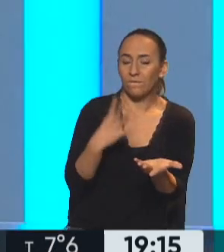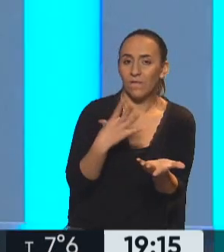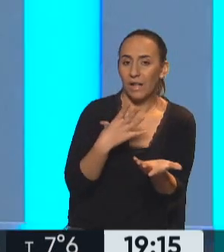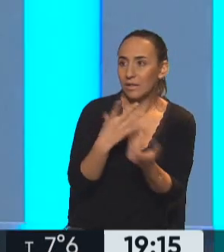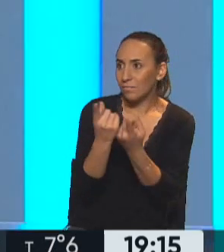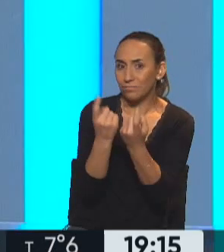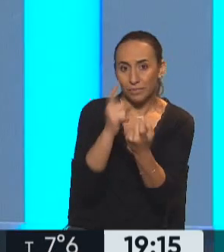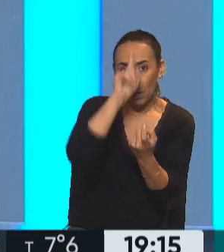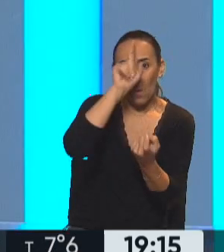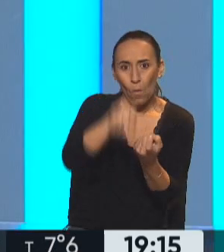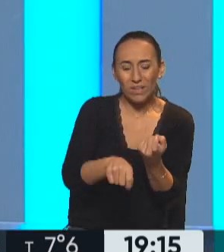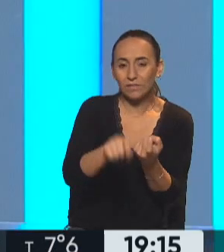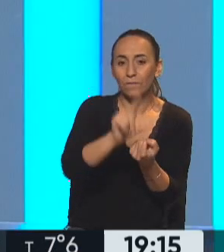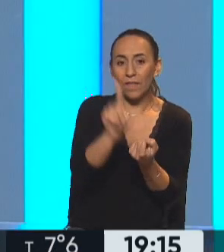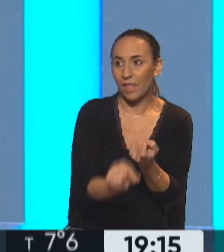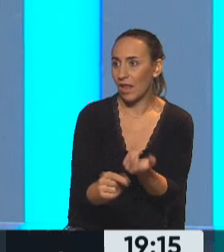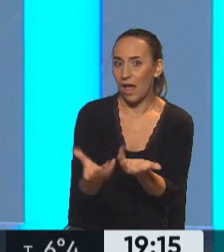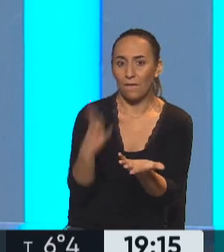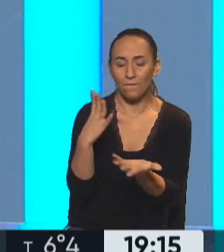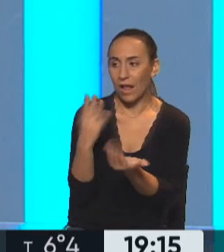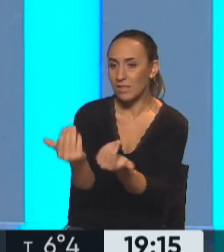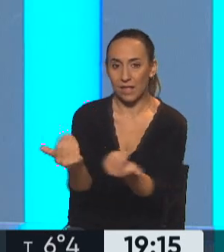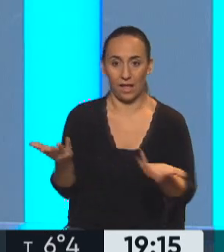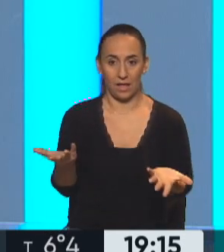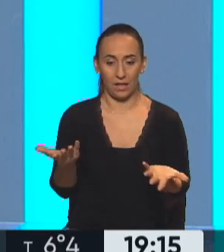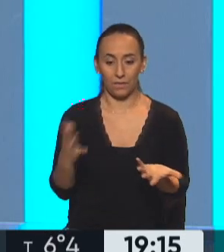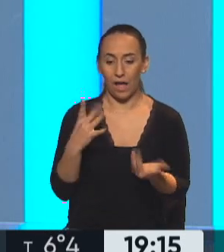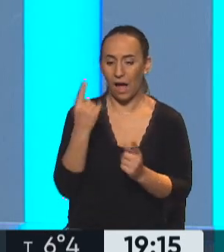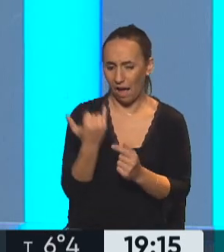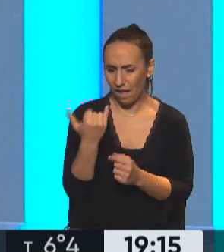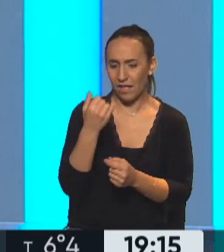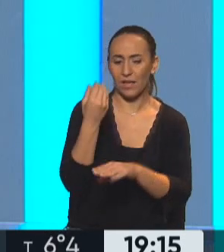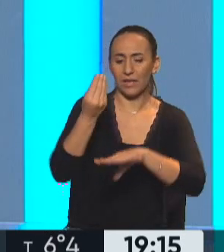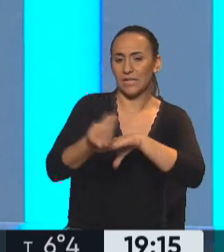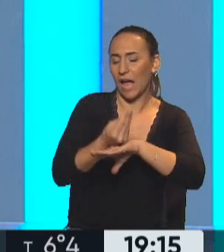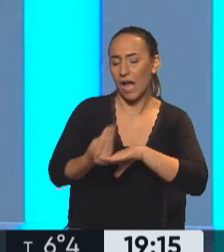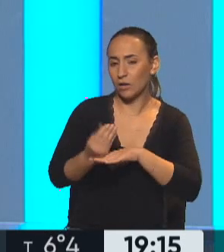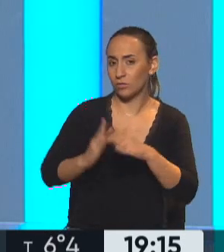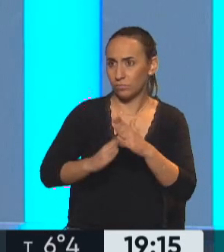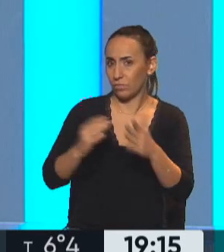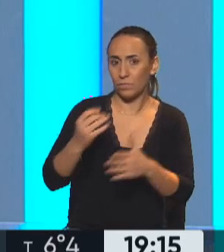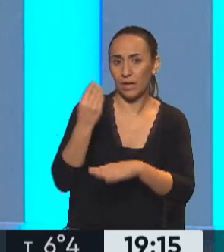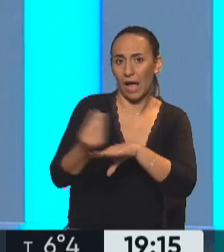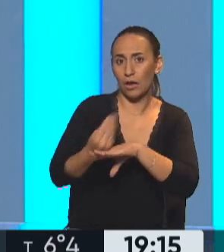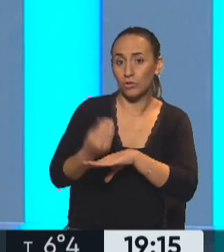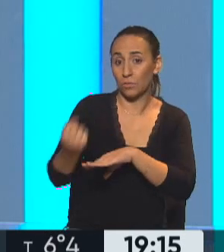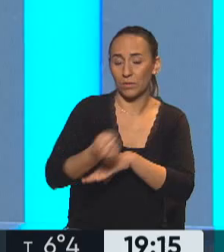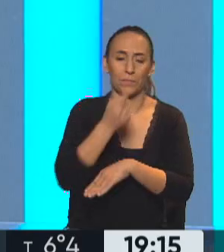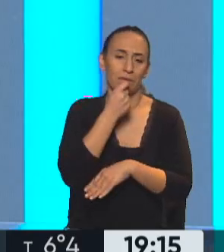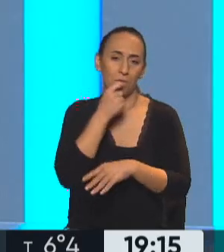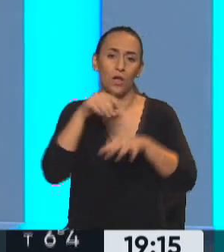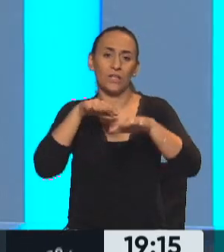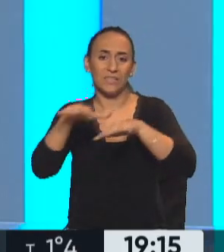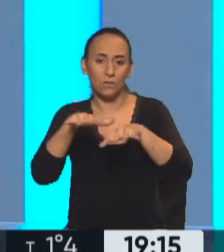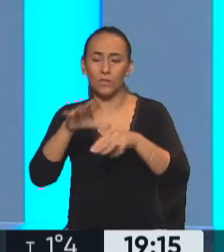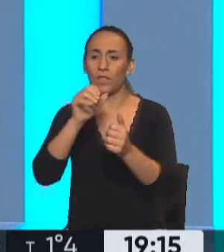para cubrir cargos muy importantes regionales. Todo el tema de Santa Fe, todo el tema